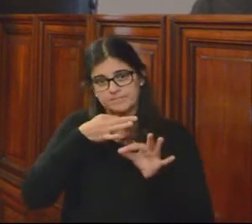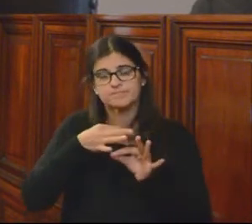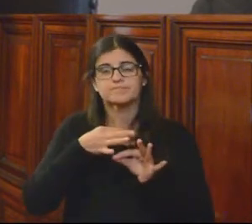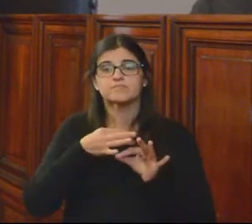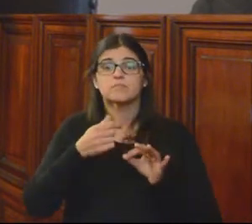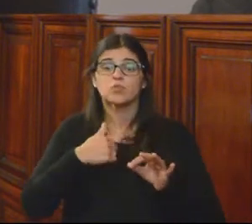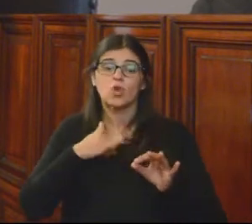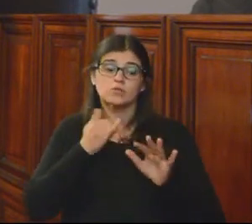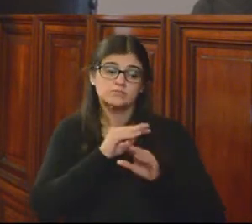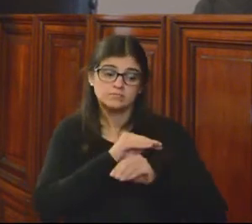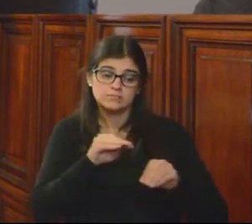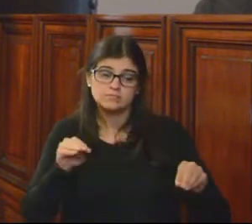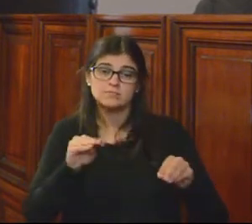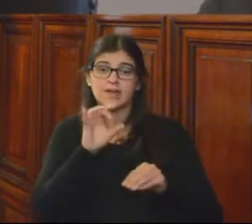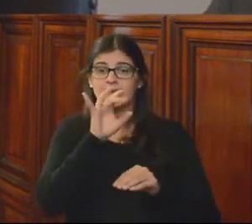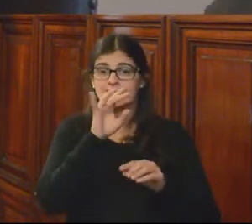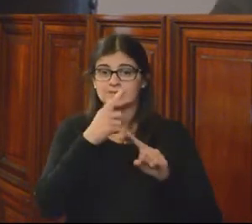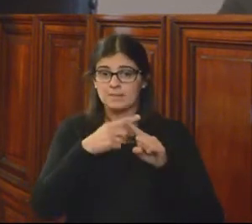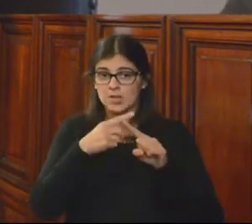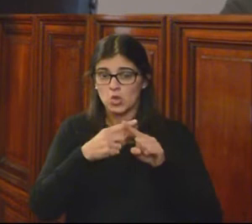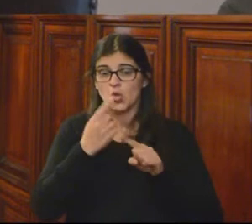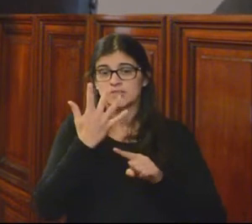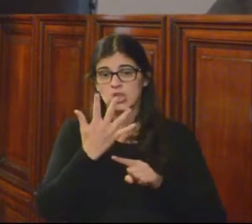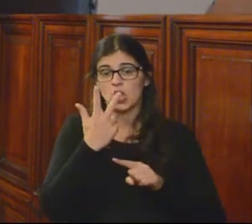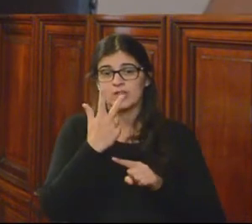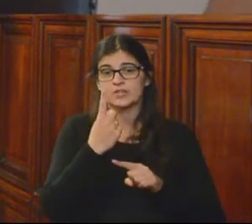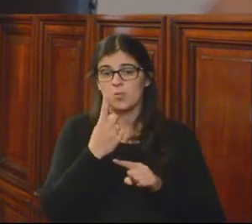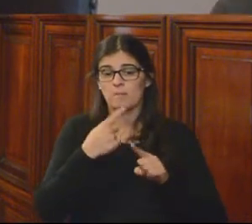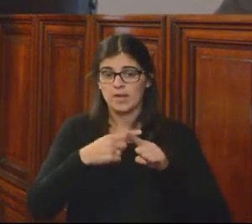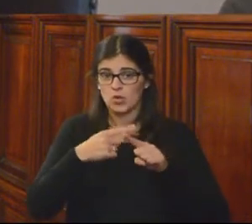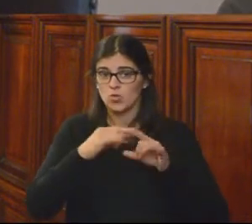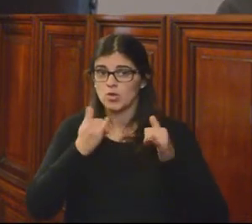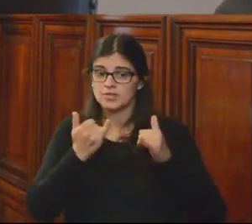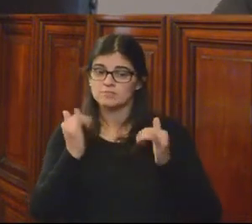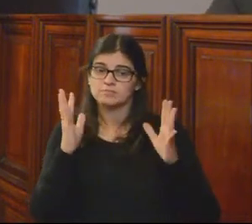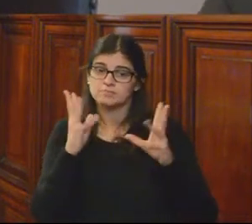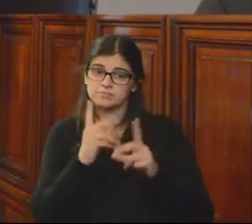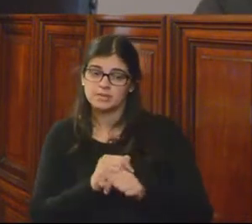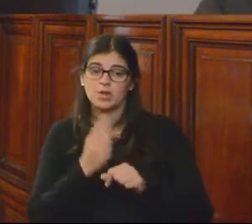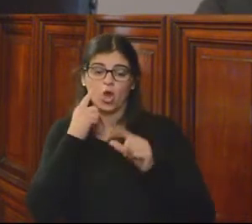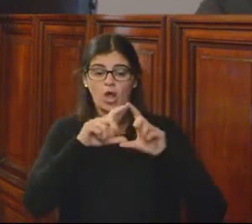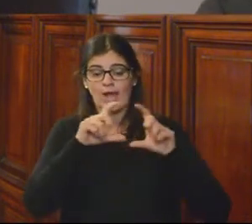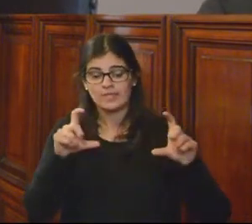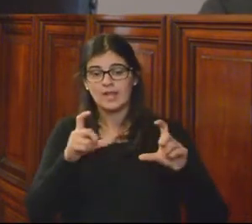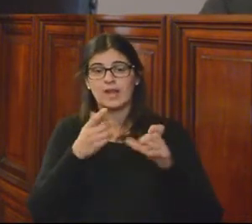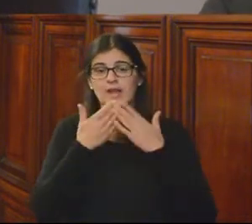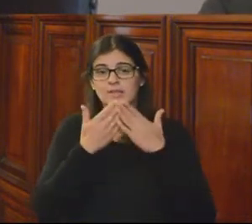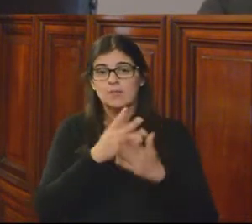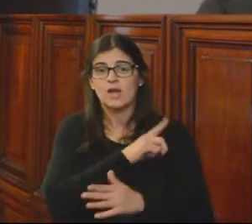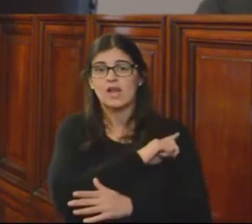Yo indicaré de esos 15 minutos, cuando resten 5, 3 y 1 minuto, con estos carteles, agradeceremos el esfuerzo